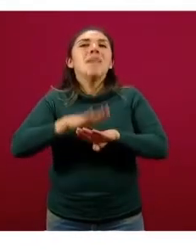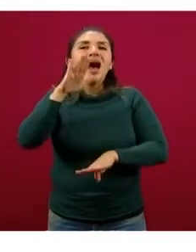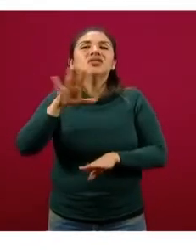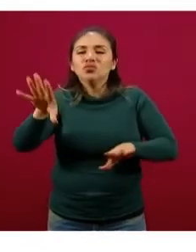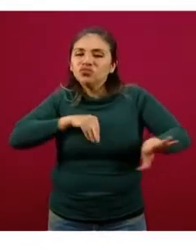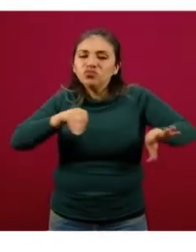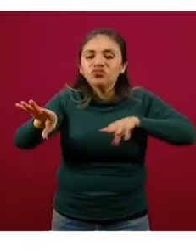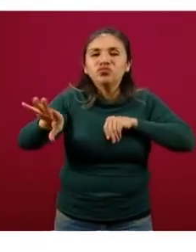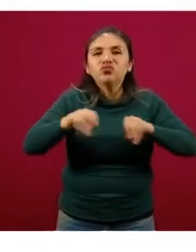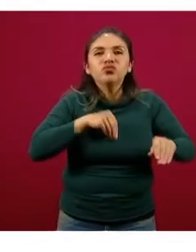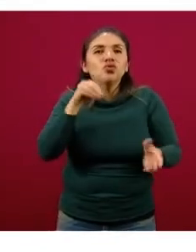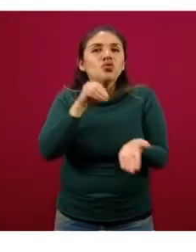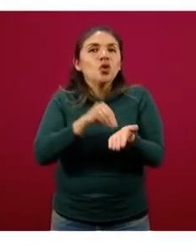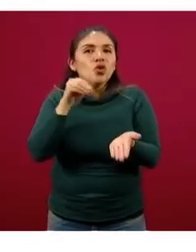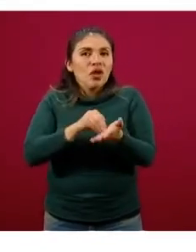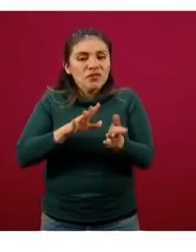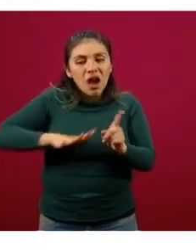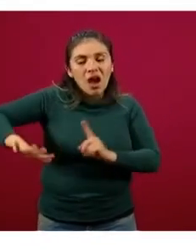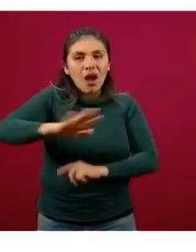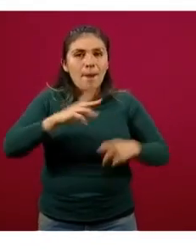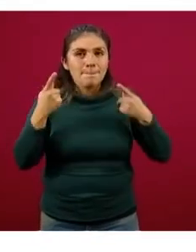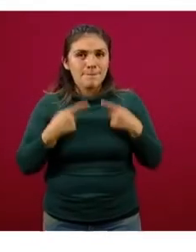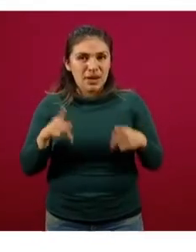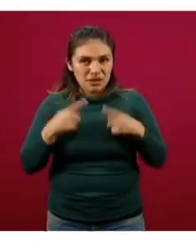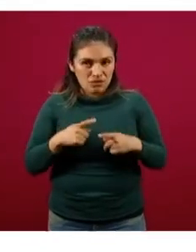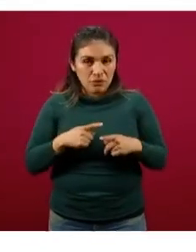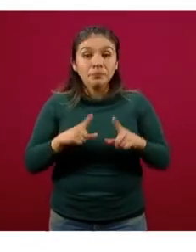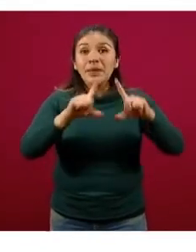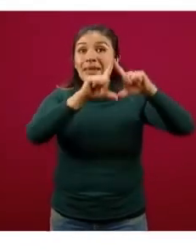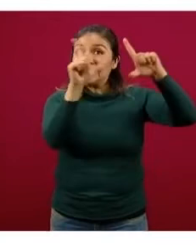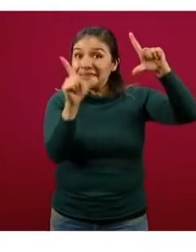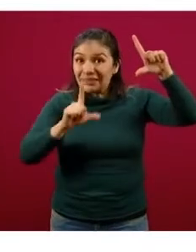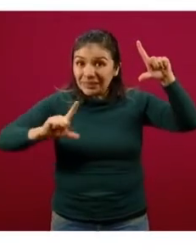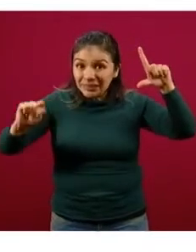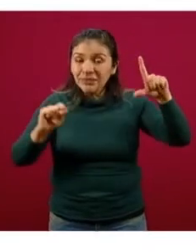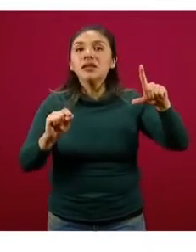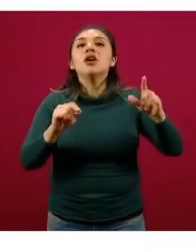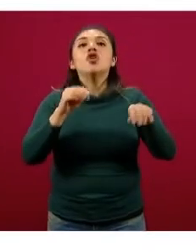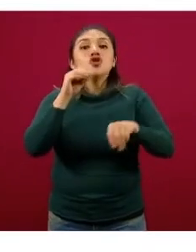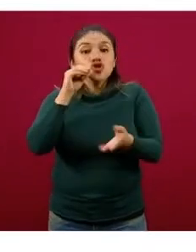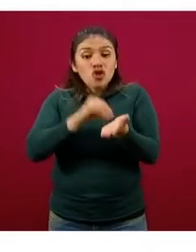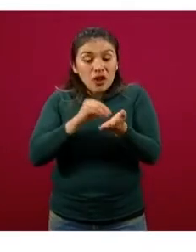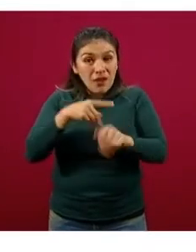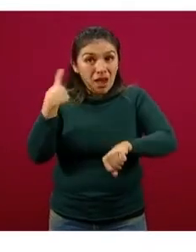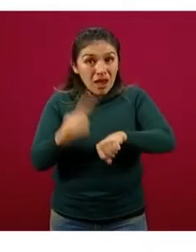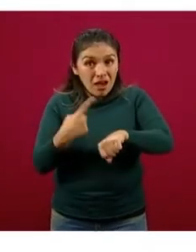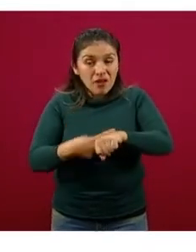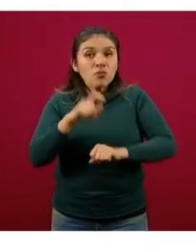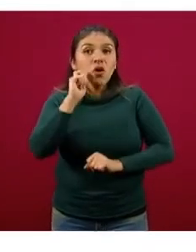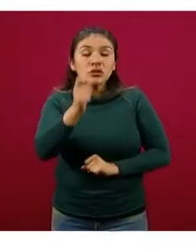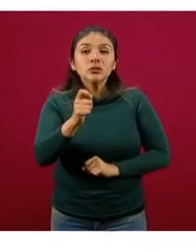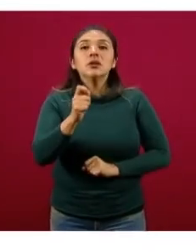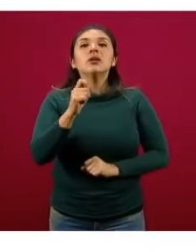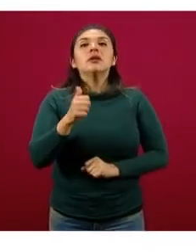transmisión en el nivel comunitario. A nivel nacional, la epidemia activa representa